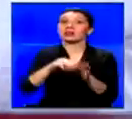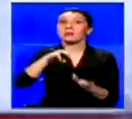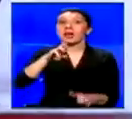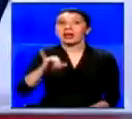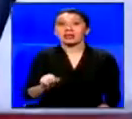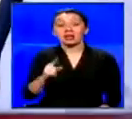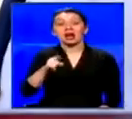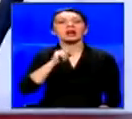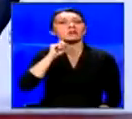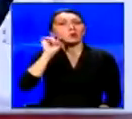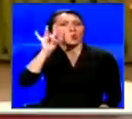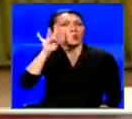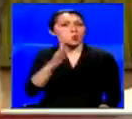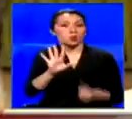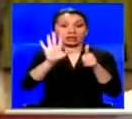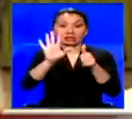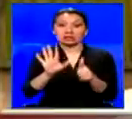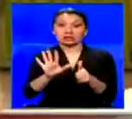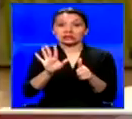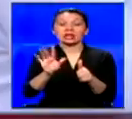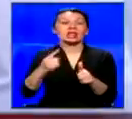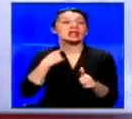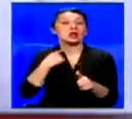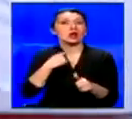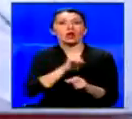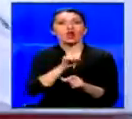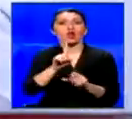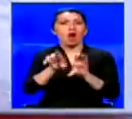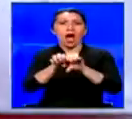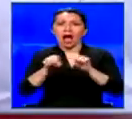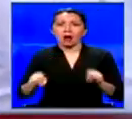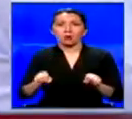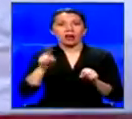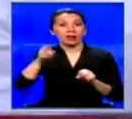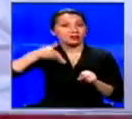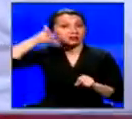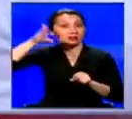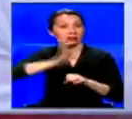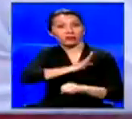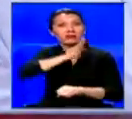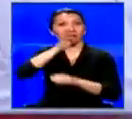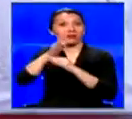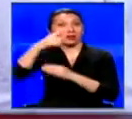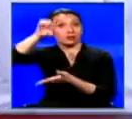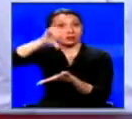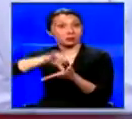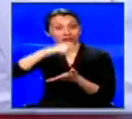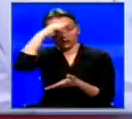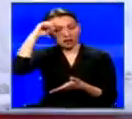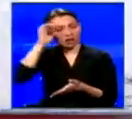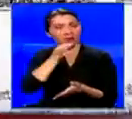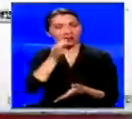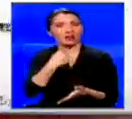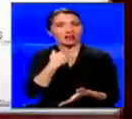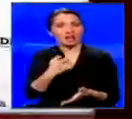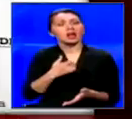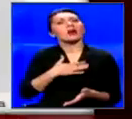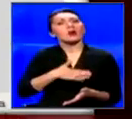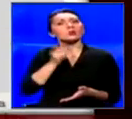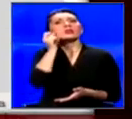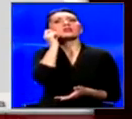Margarita Indo, que es la única de los 6 concejales de Quilicura que no está de acuerdo con estos seminarios y capacitaciones de verano, indica que le